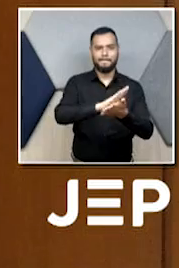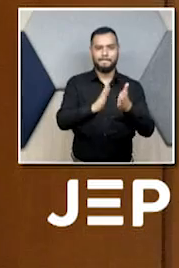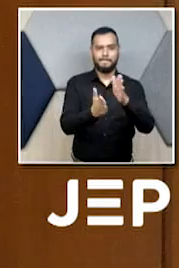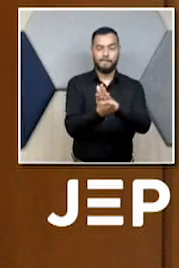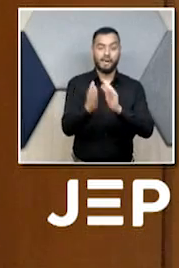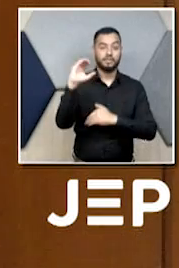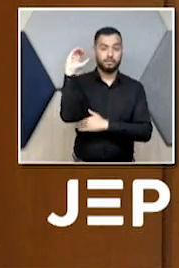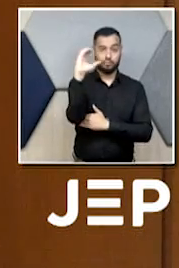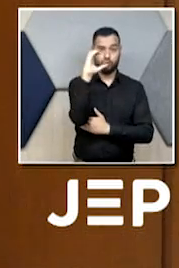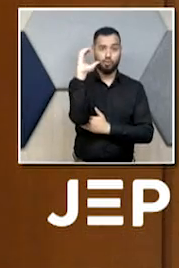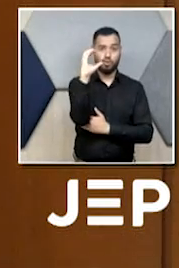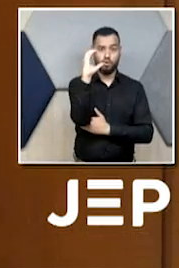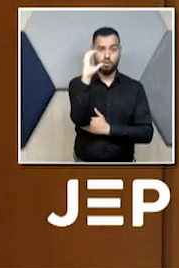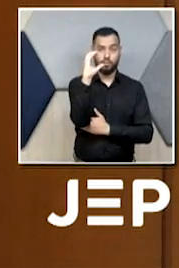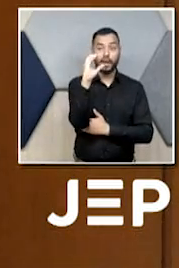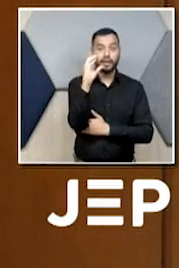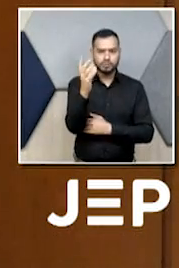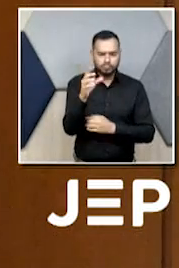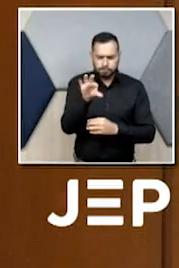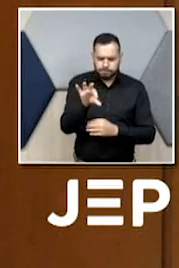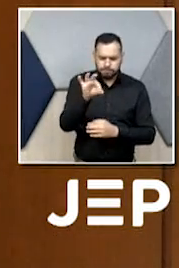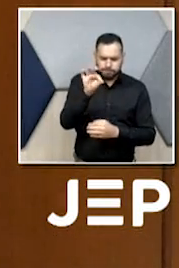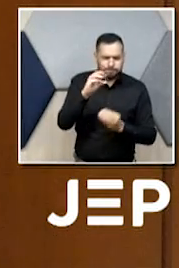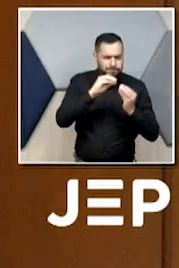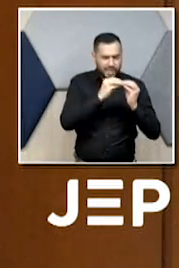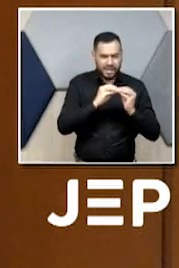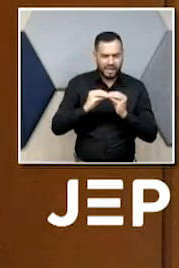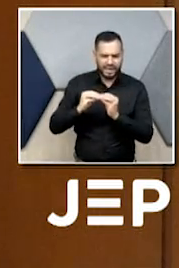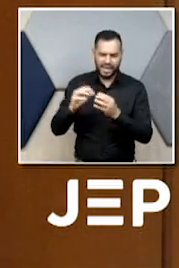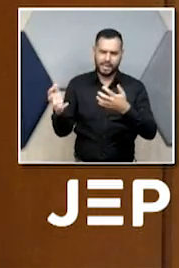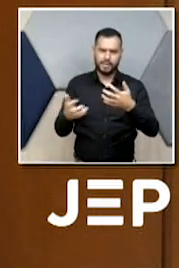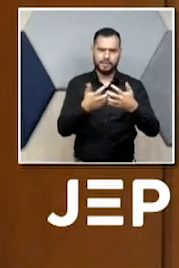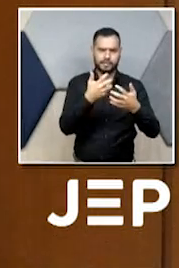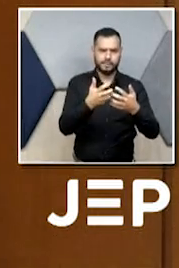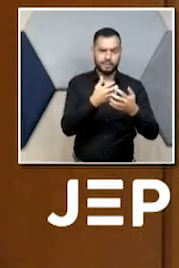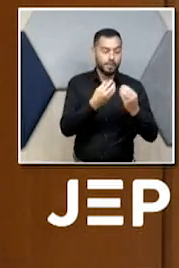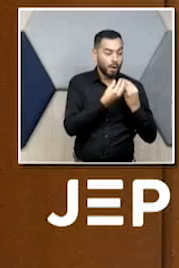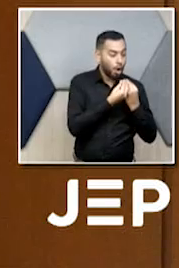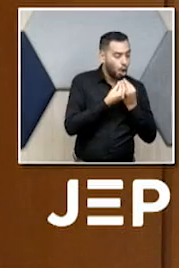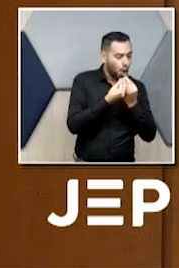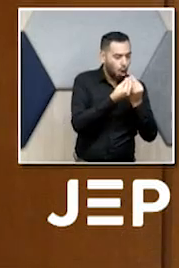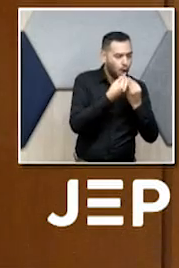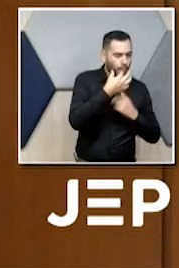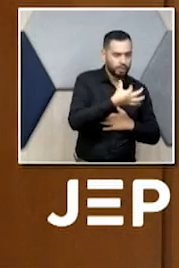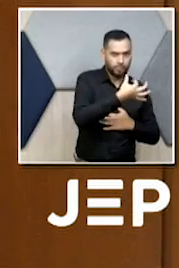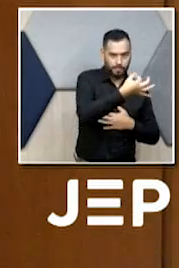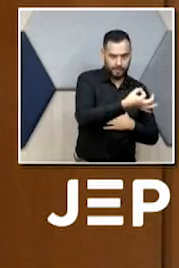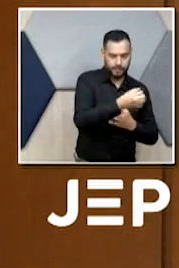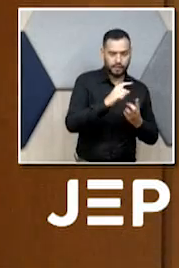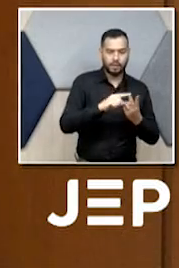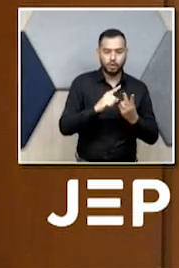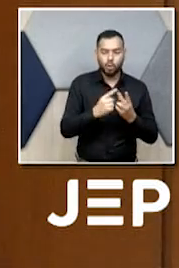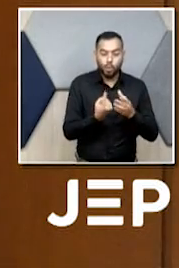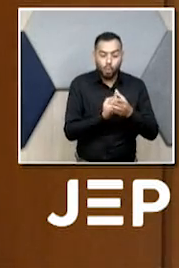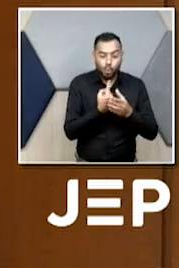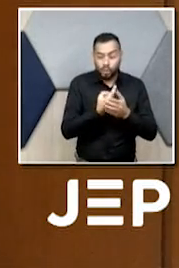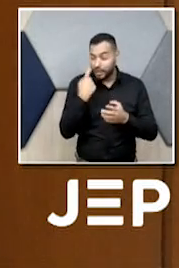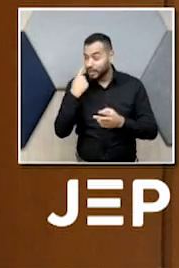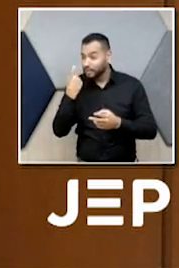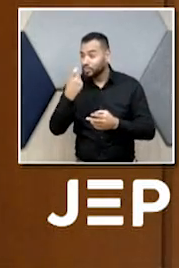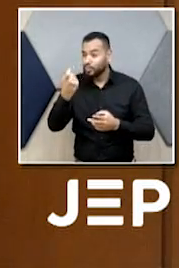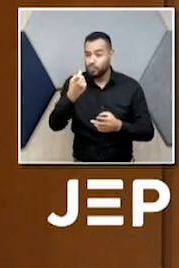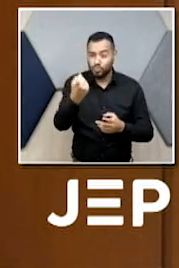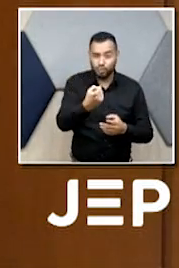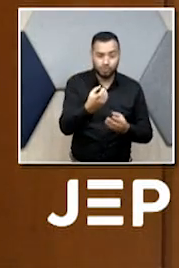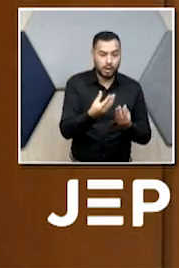de un sistema del que han hecho parte la Comisión de la Verdad, la Unidad de Búsqueda de Personas Dadas por